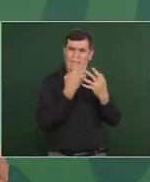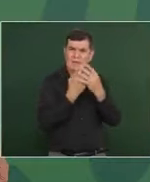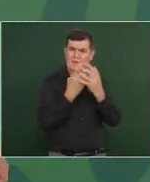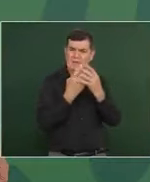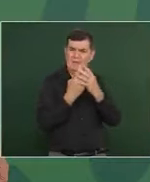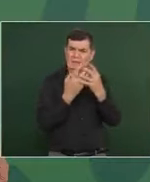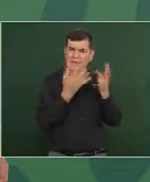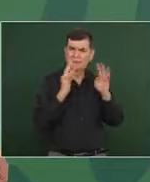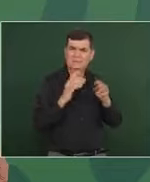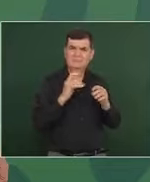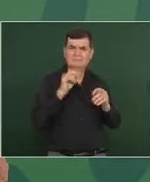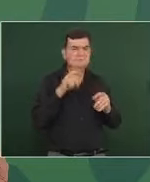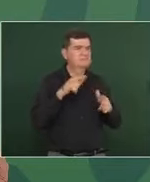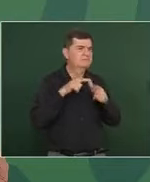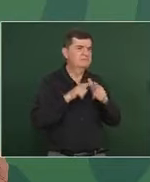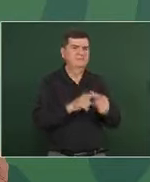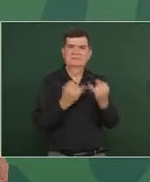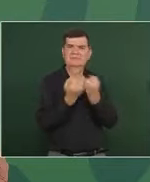No deja de ser prisión.